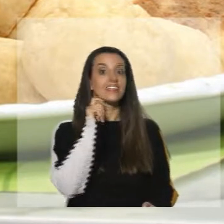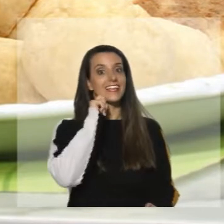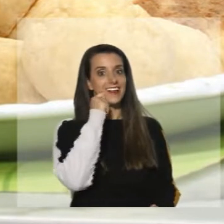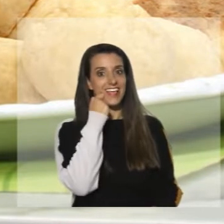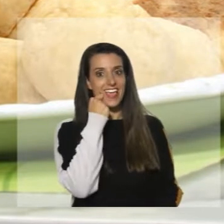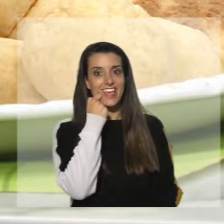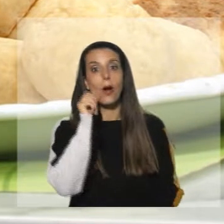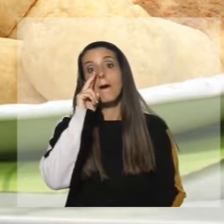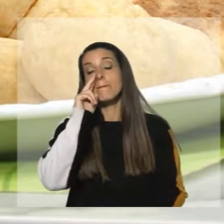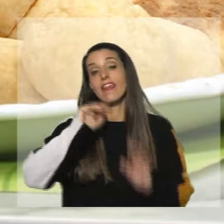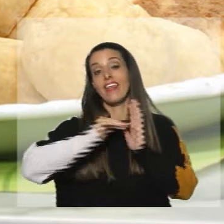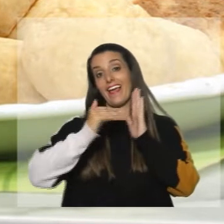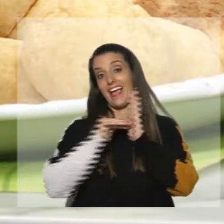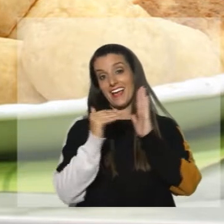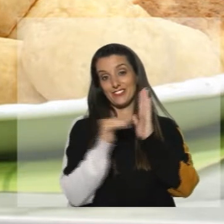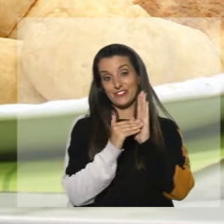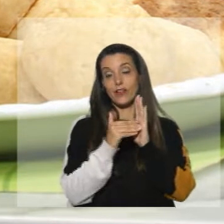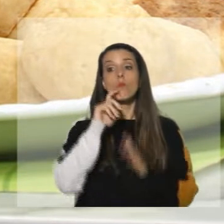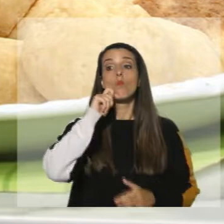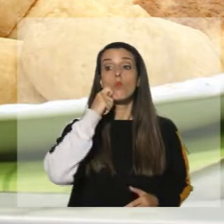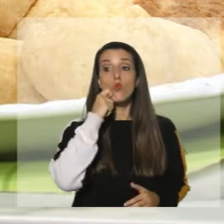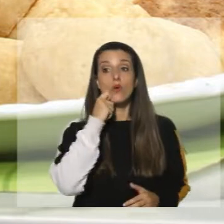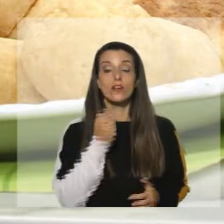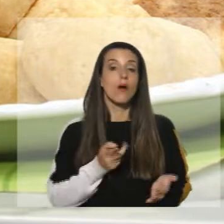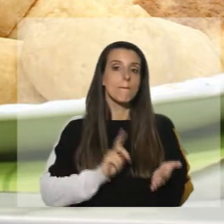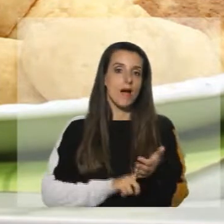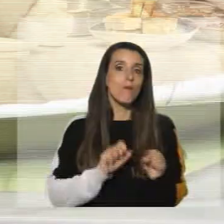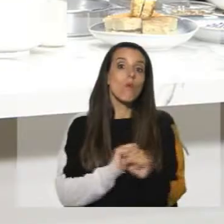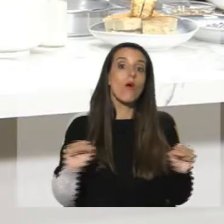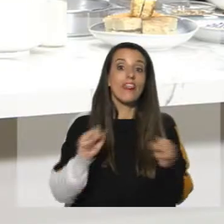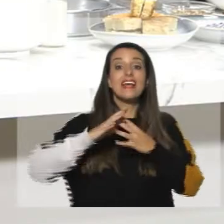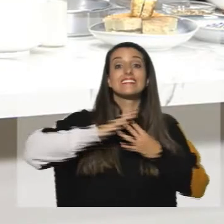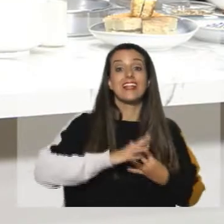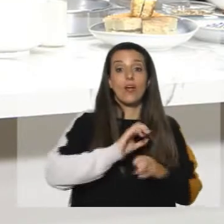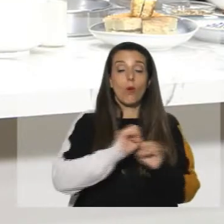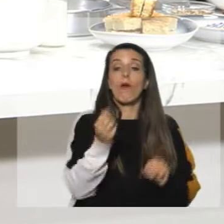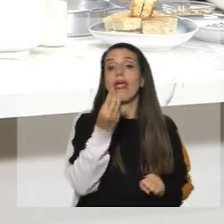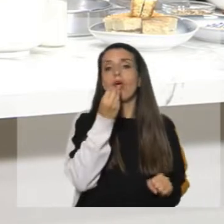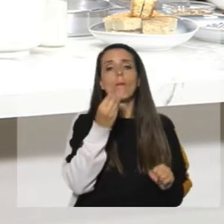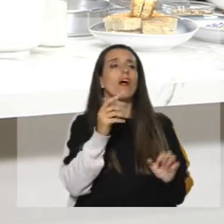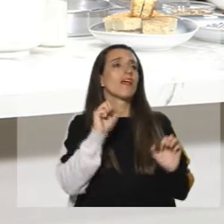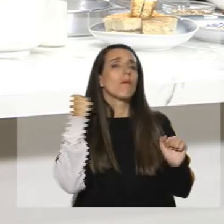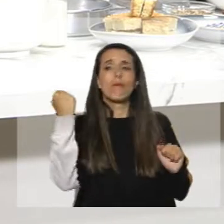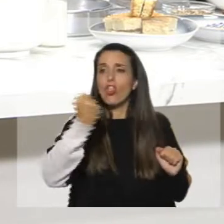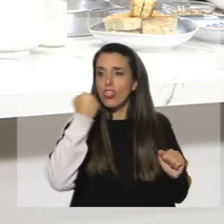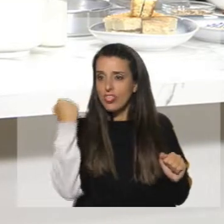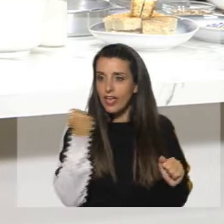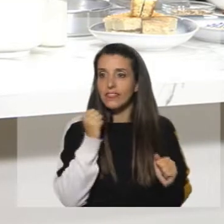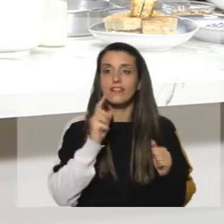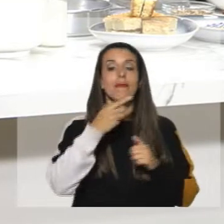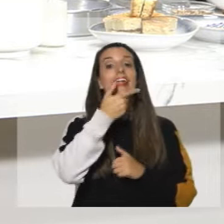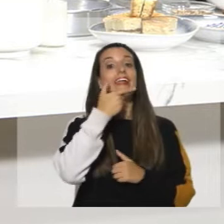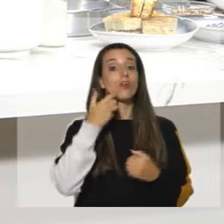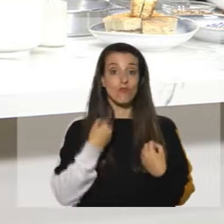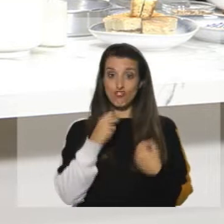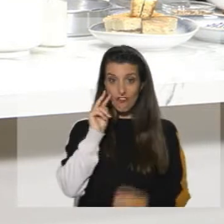pan de queijo. Es un pan de queijo. Y queda riquísimo y además aptos para celíacos, lo cual es sumamente importante y rico, porque además